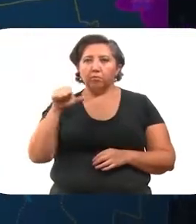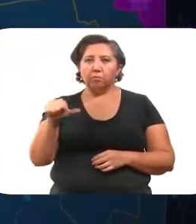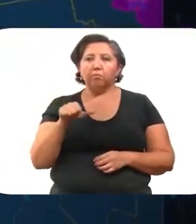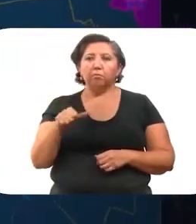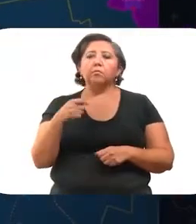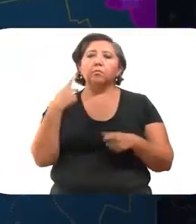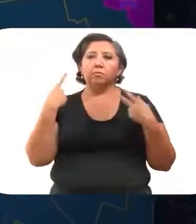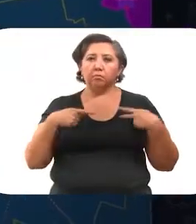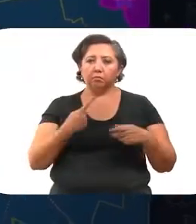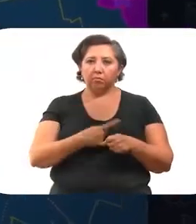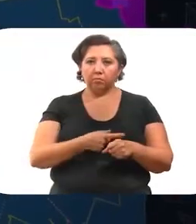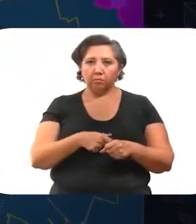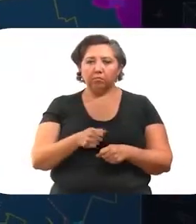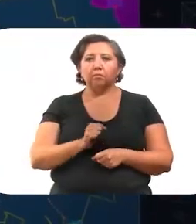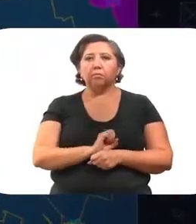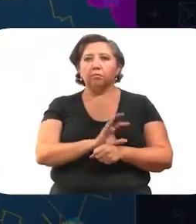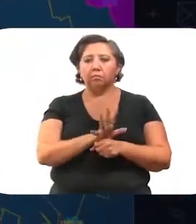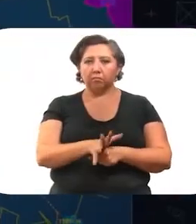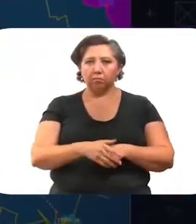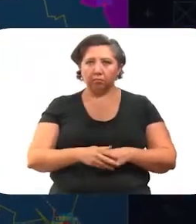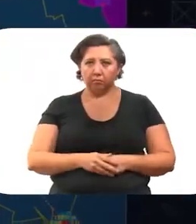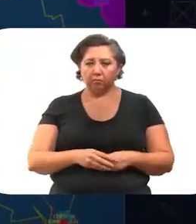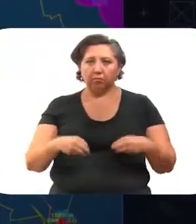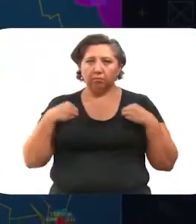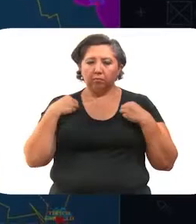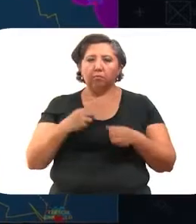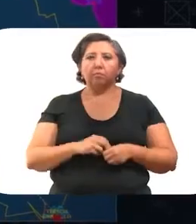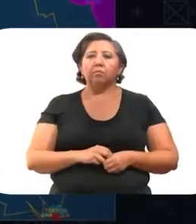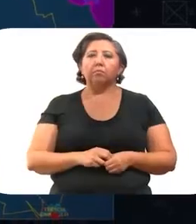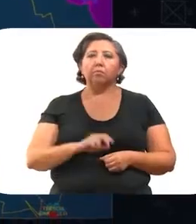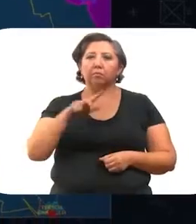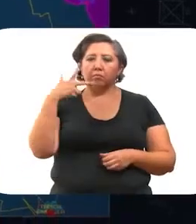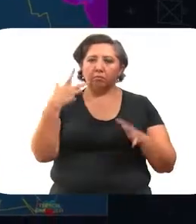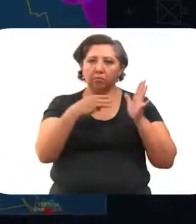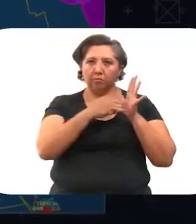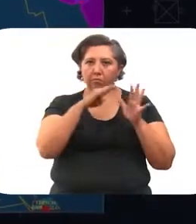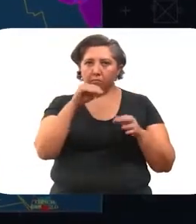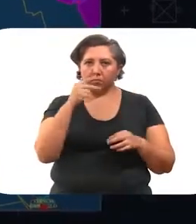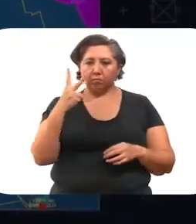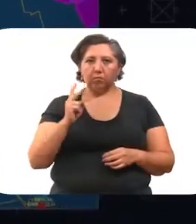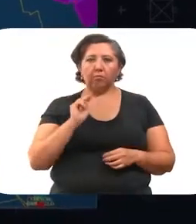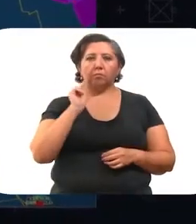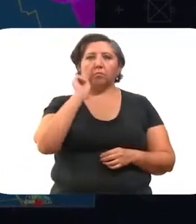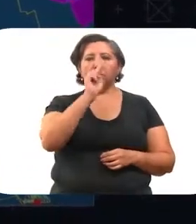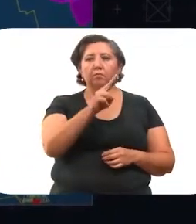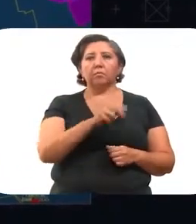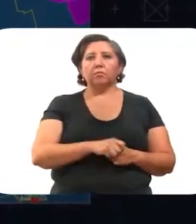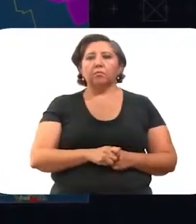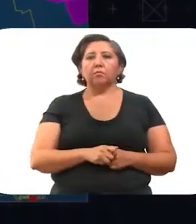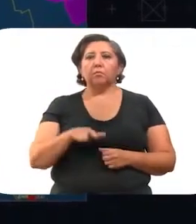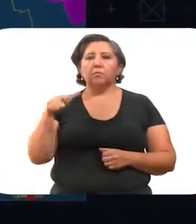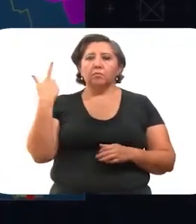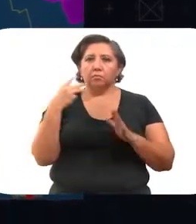50.216 personas contagiadas de coronavirus que viven 13.092 en la zona norte,